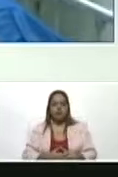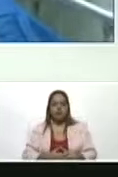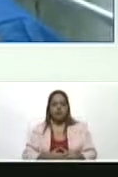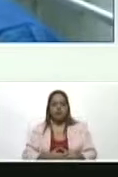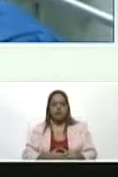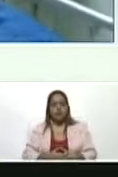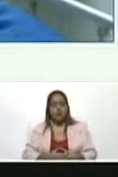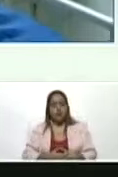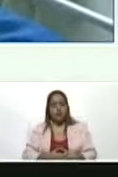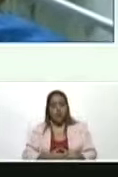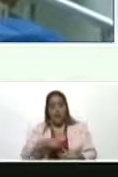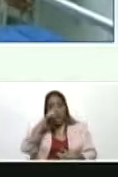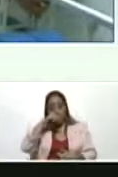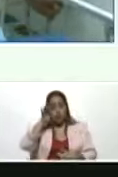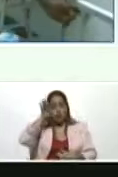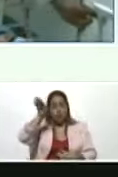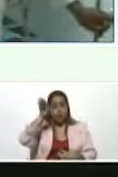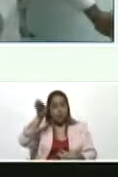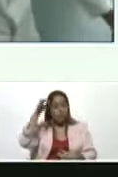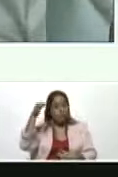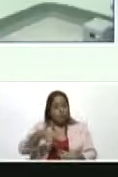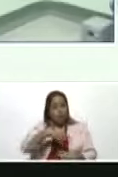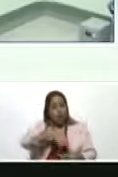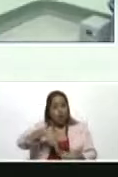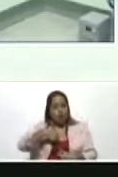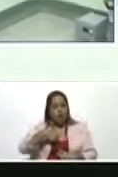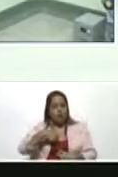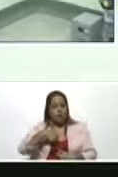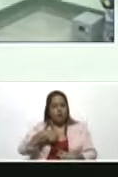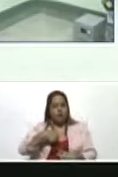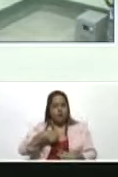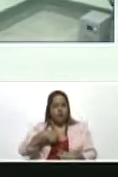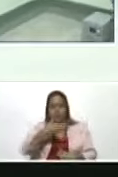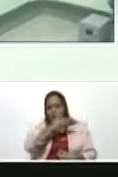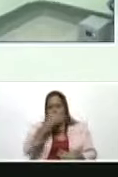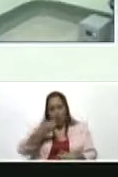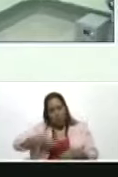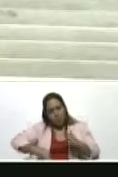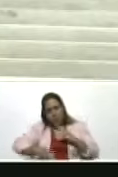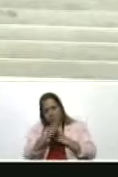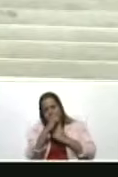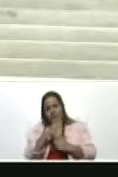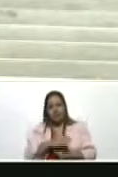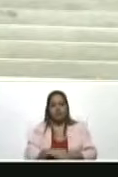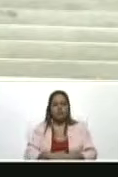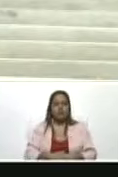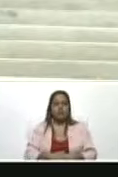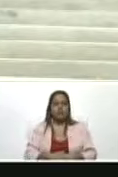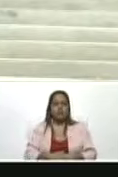estos años que están por venir, nosotros lo que vamos es pa' mejor.